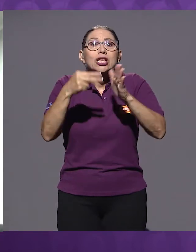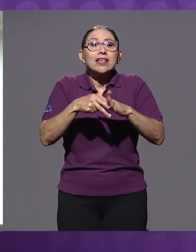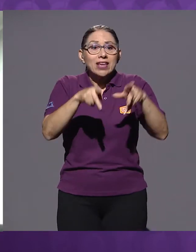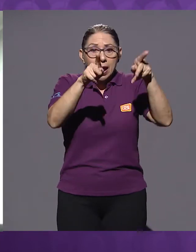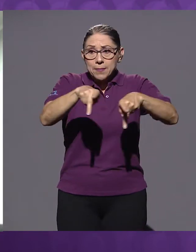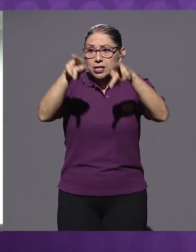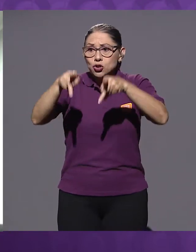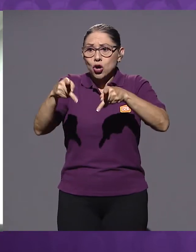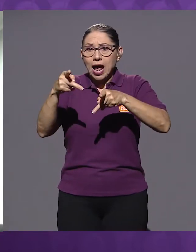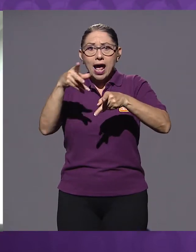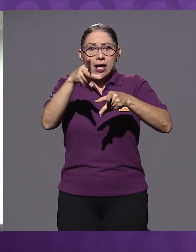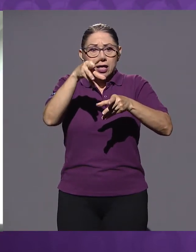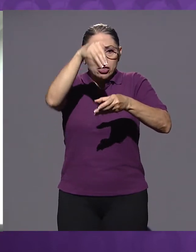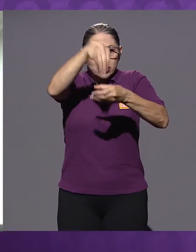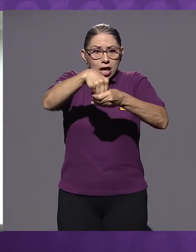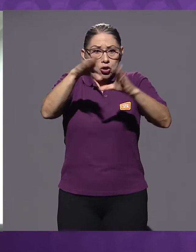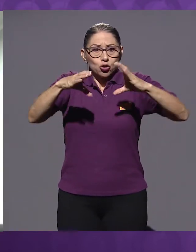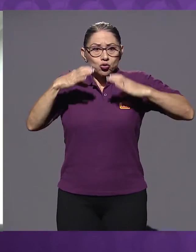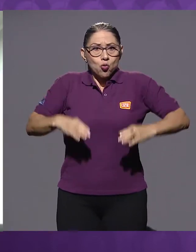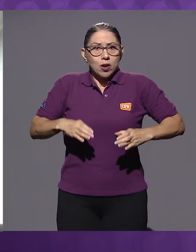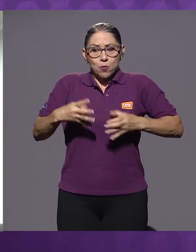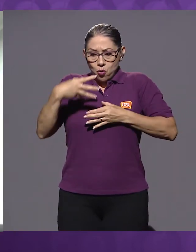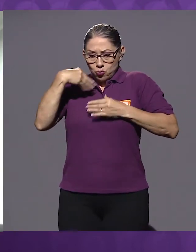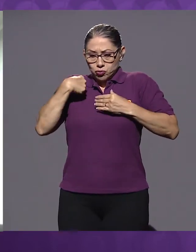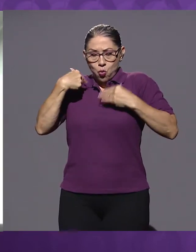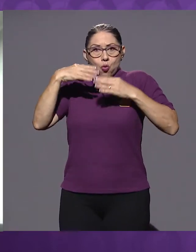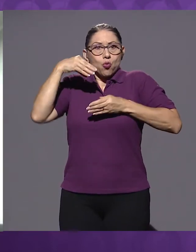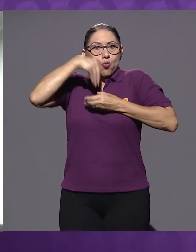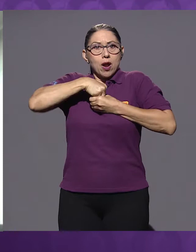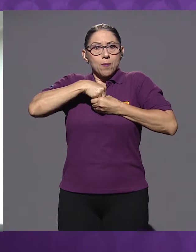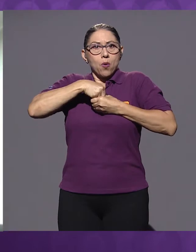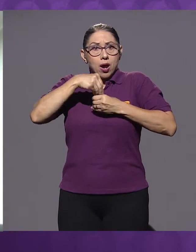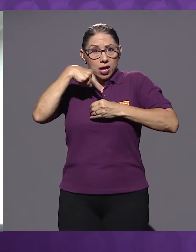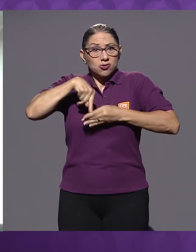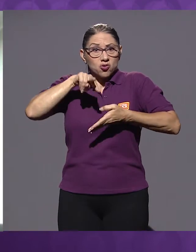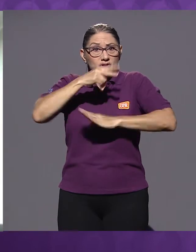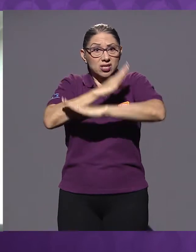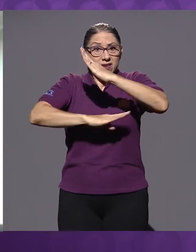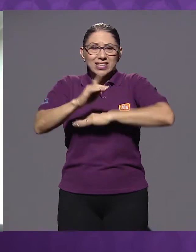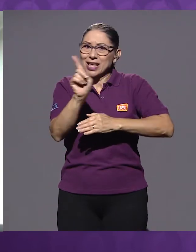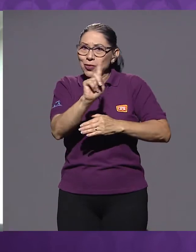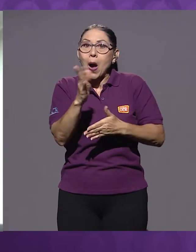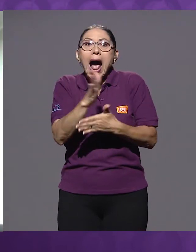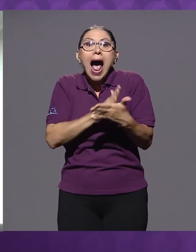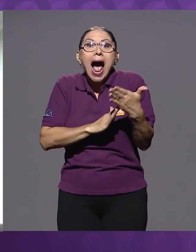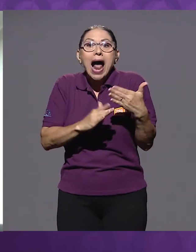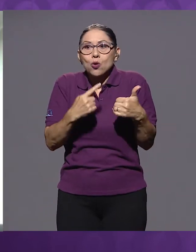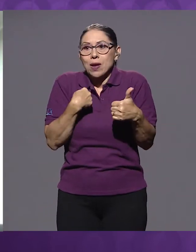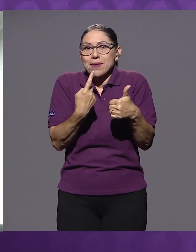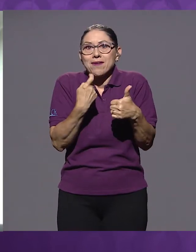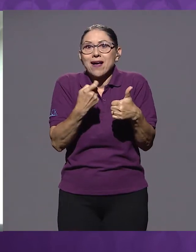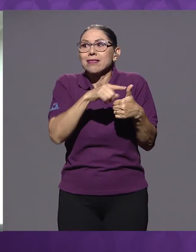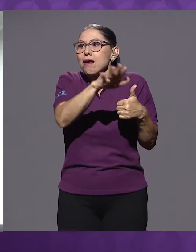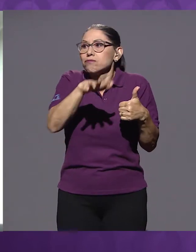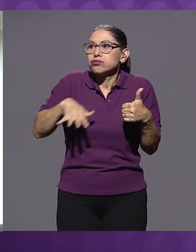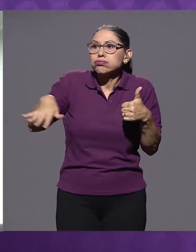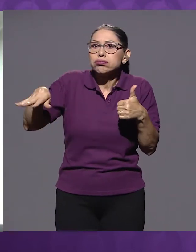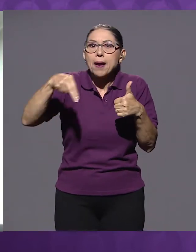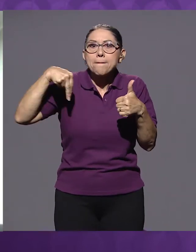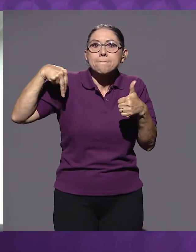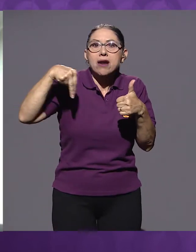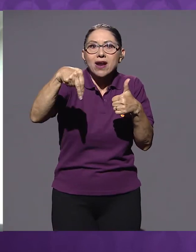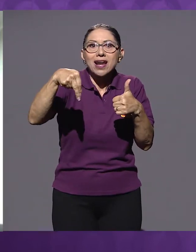la gente tenga dentro de su cuerpo, sino una deficiencia más una barrera, ¿sí? Si los medios de